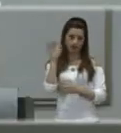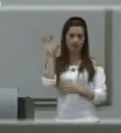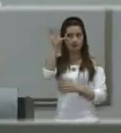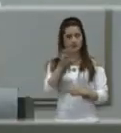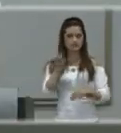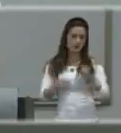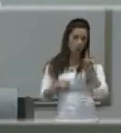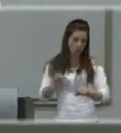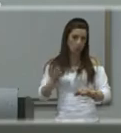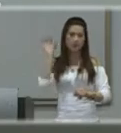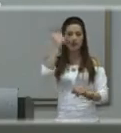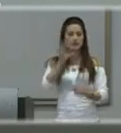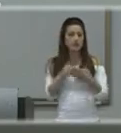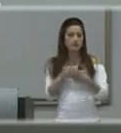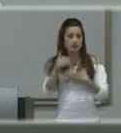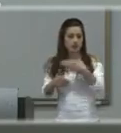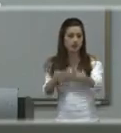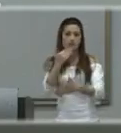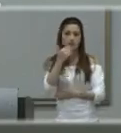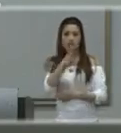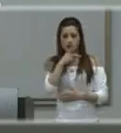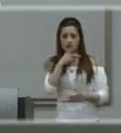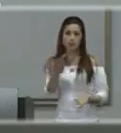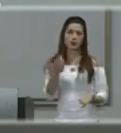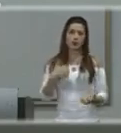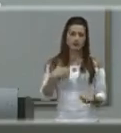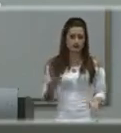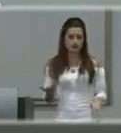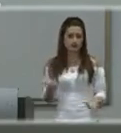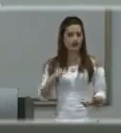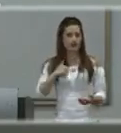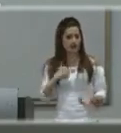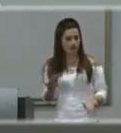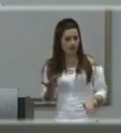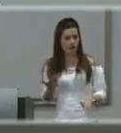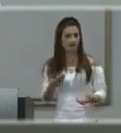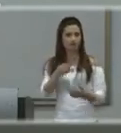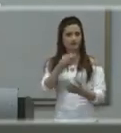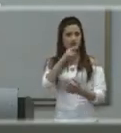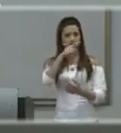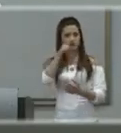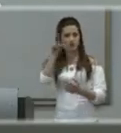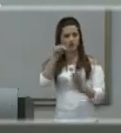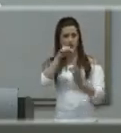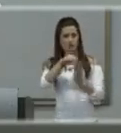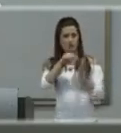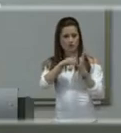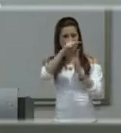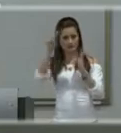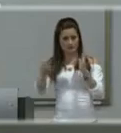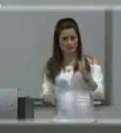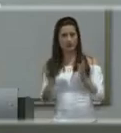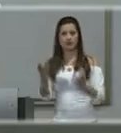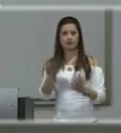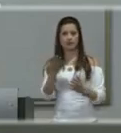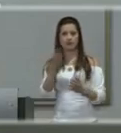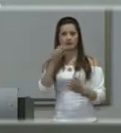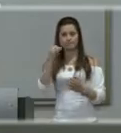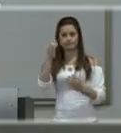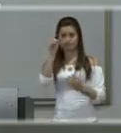procesos ya iniciados en Perú, en Argentina, en Canadá, en Nueva Zelanda, en India, en Estados Unidos en